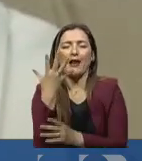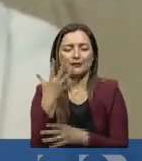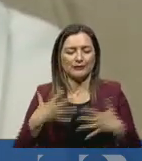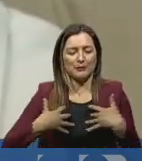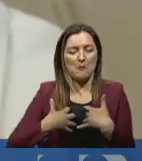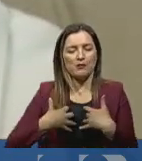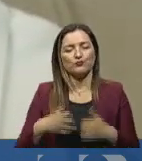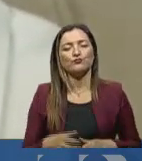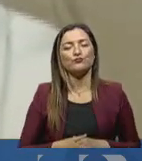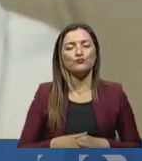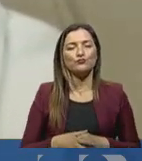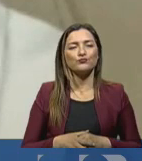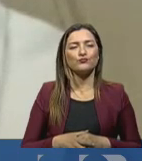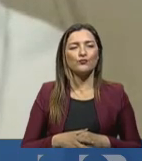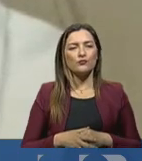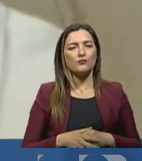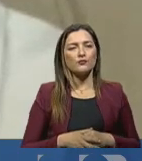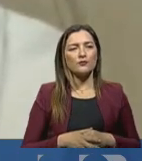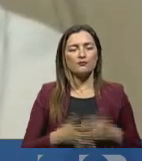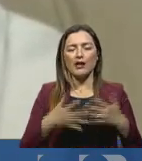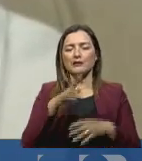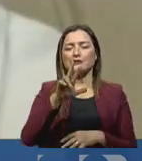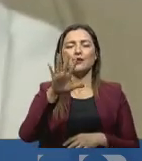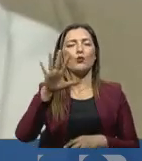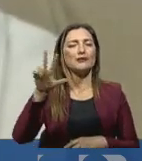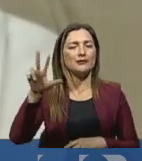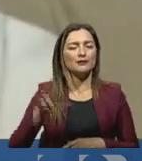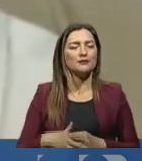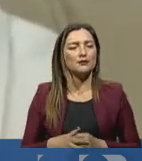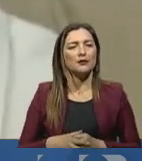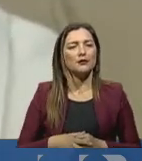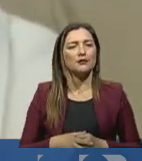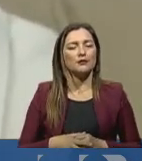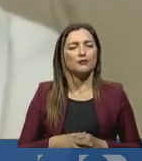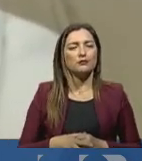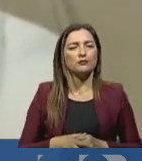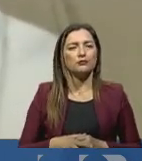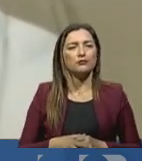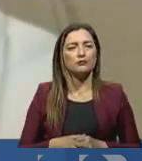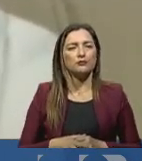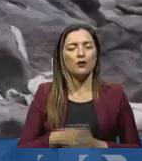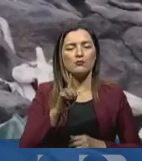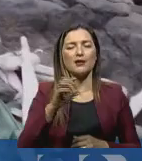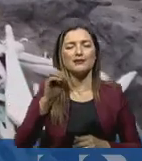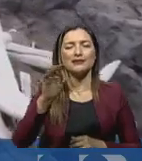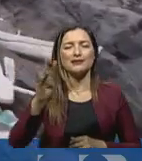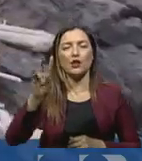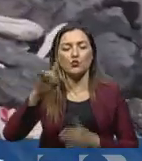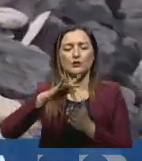tenemos en peligro crítico 353 y en peligro 1071